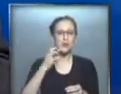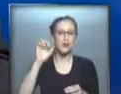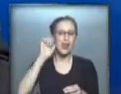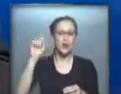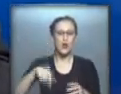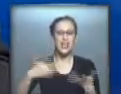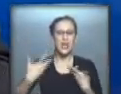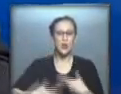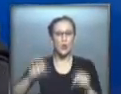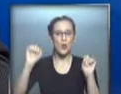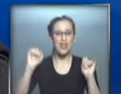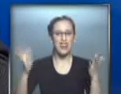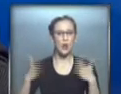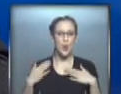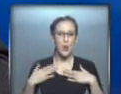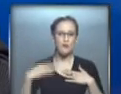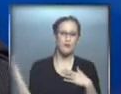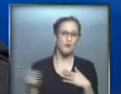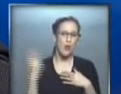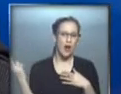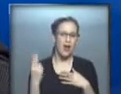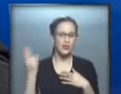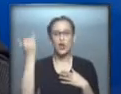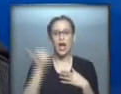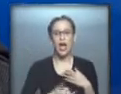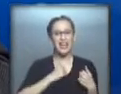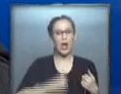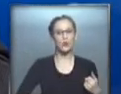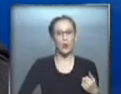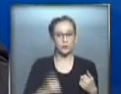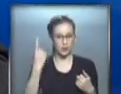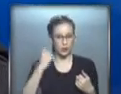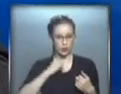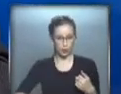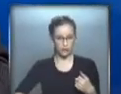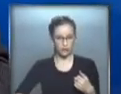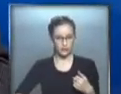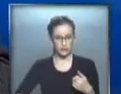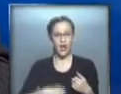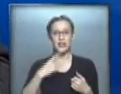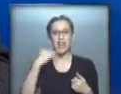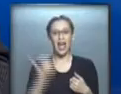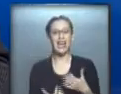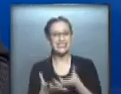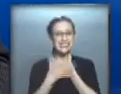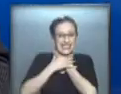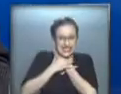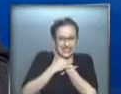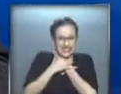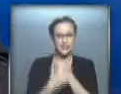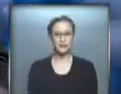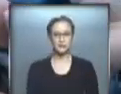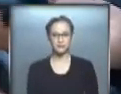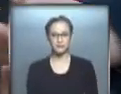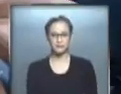en villa madero se hizo ya una primera autopsia se habla de asfixia por estrangulamiento